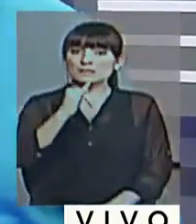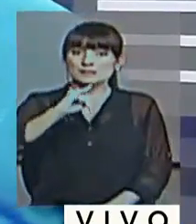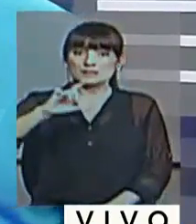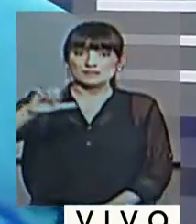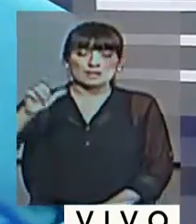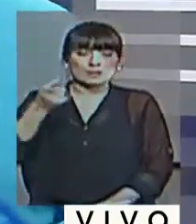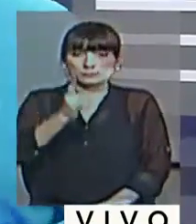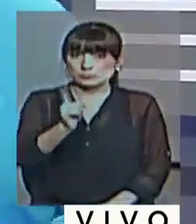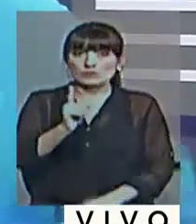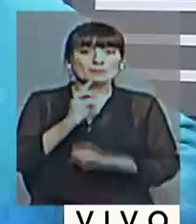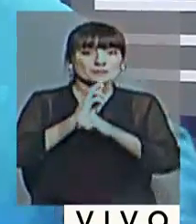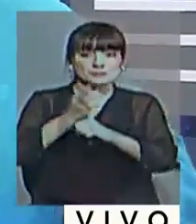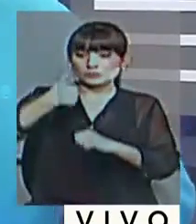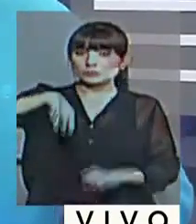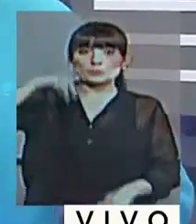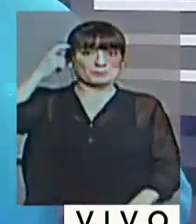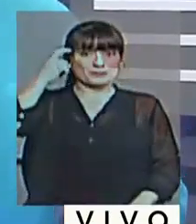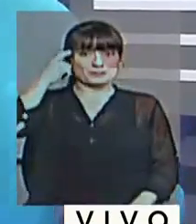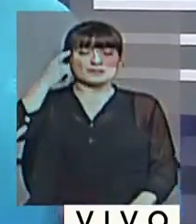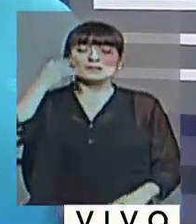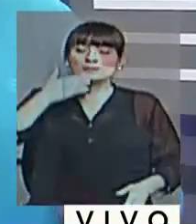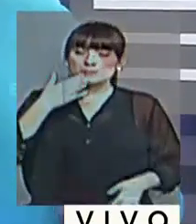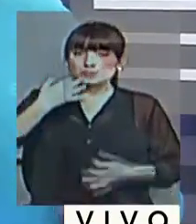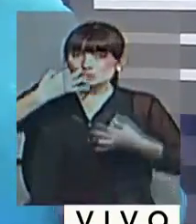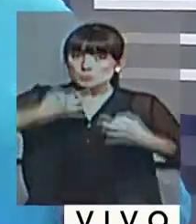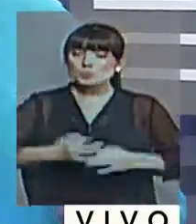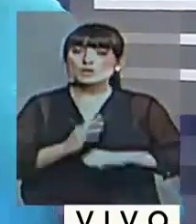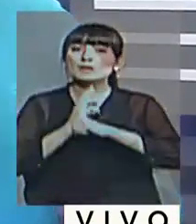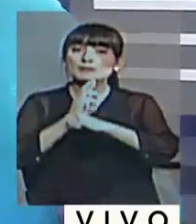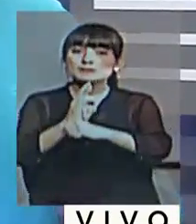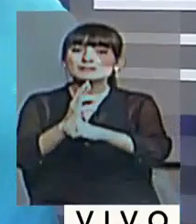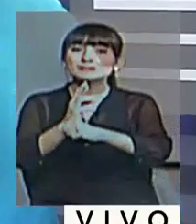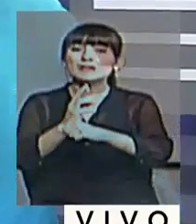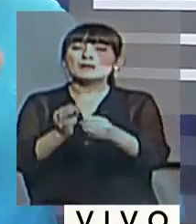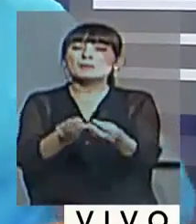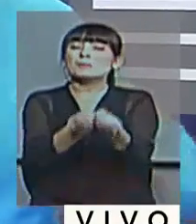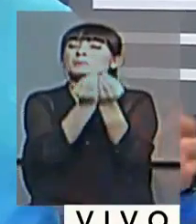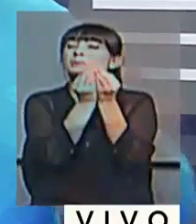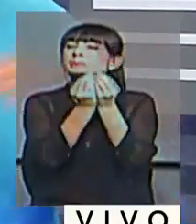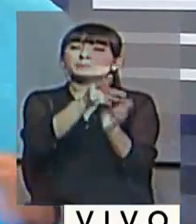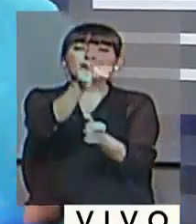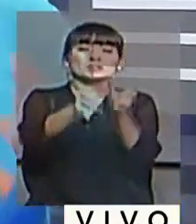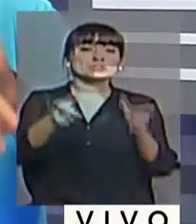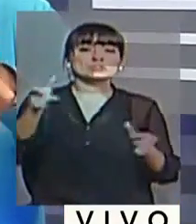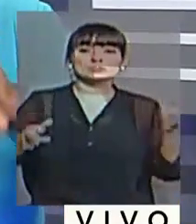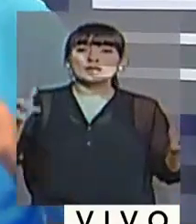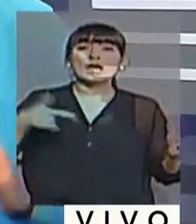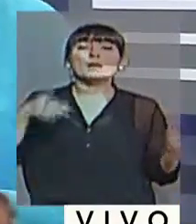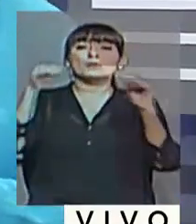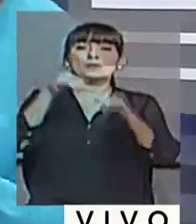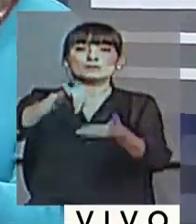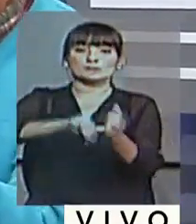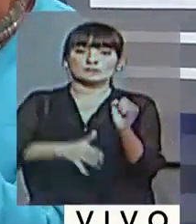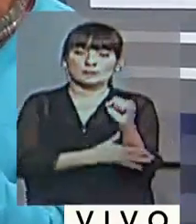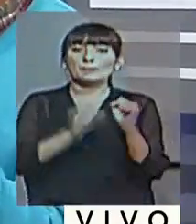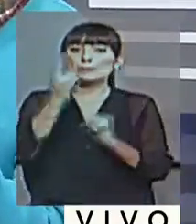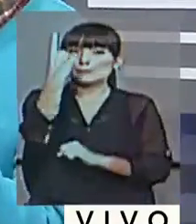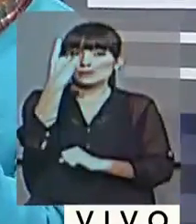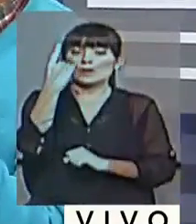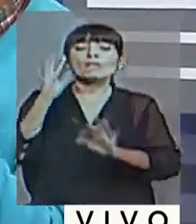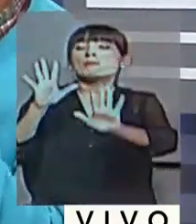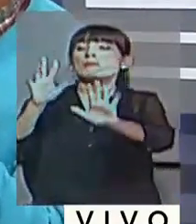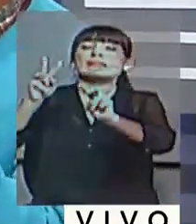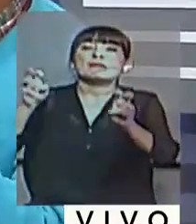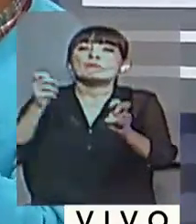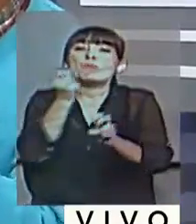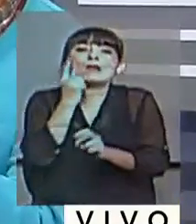lo que nosotros pensamos y estoy seguro que no representa lo que piensa una inmensa cantidad de personas que han apoyado a la centroizquierda. Primero. ¿En qué